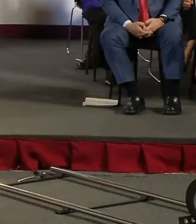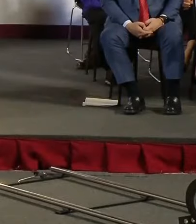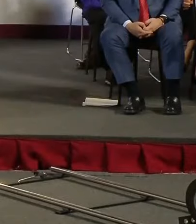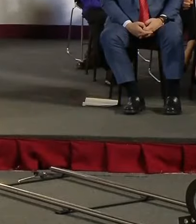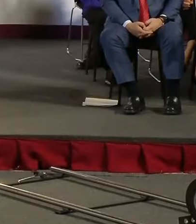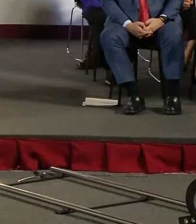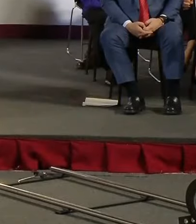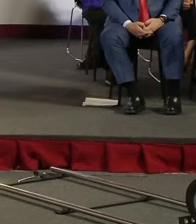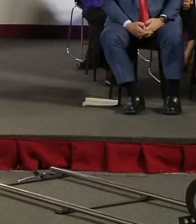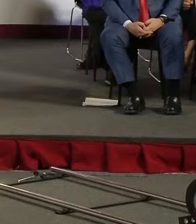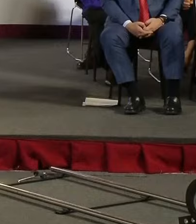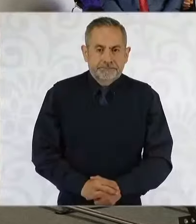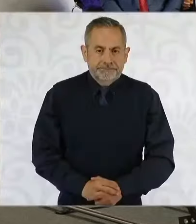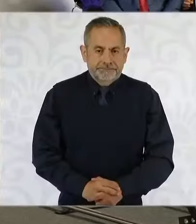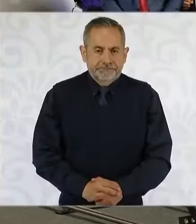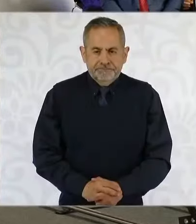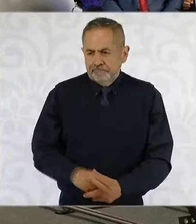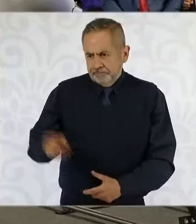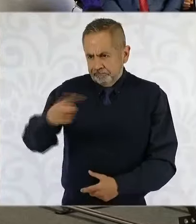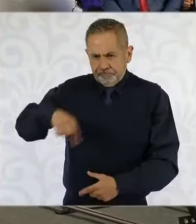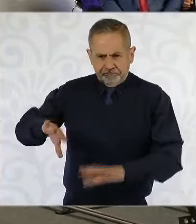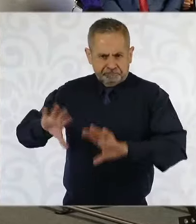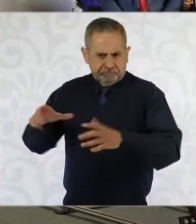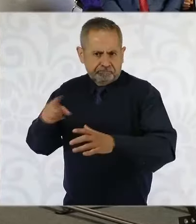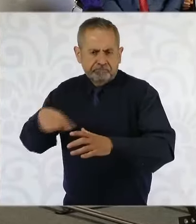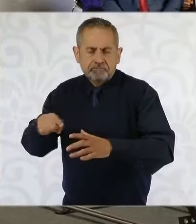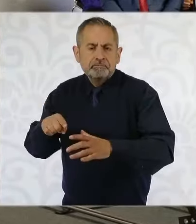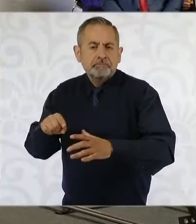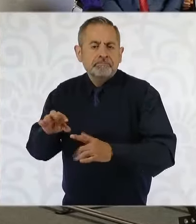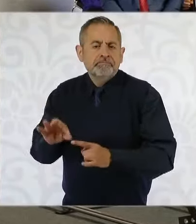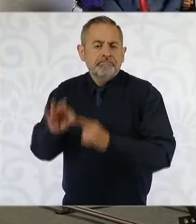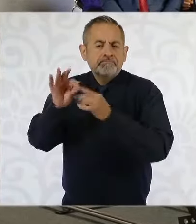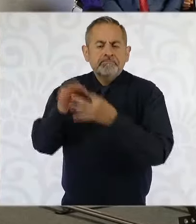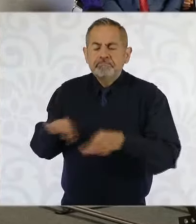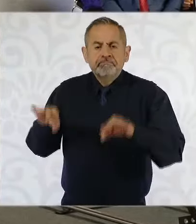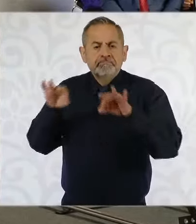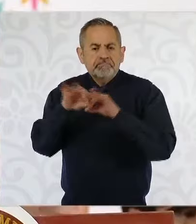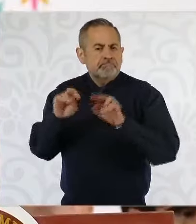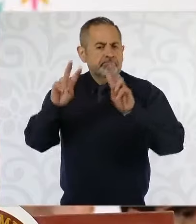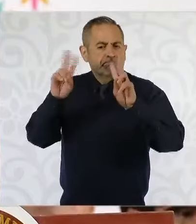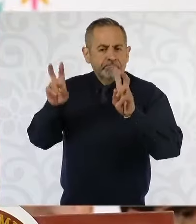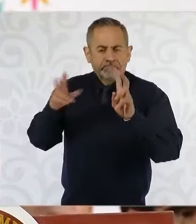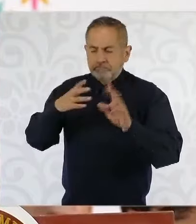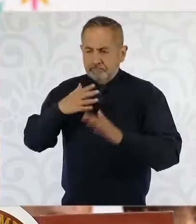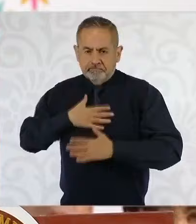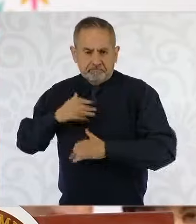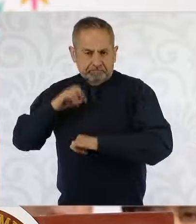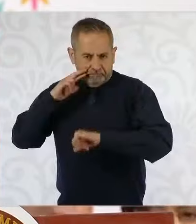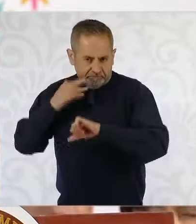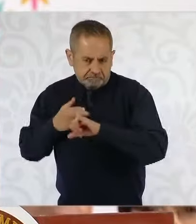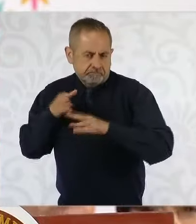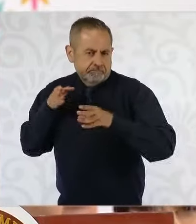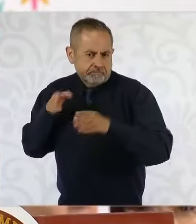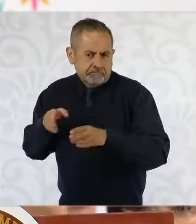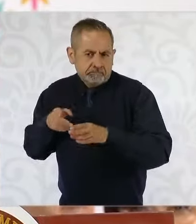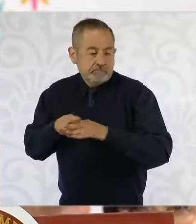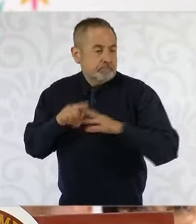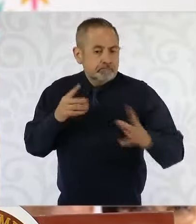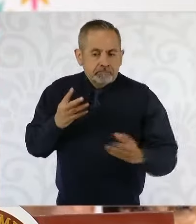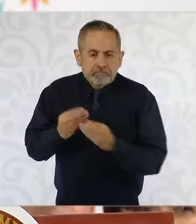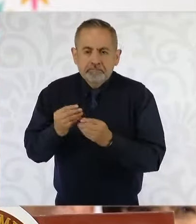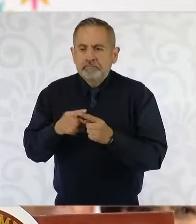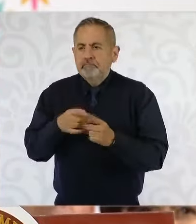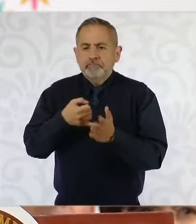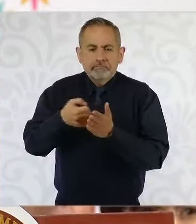miembros especiales para el caso de tratar problemáticas y propuestas de temas de sus competencias, y desde luego ahí están